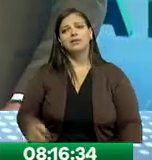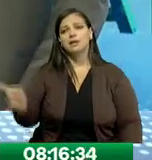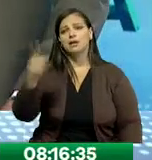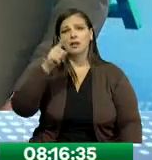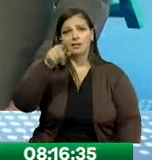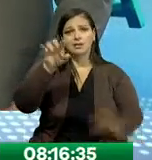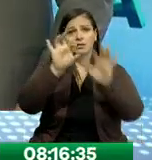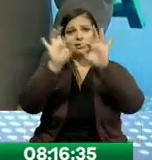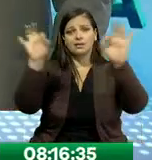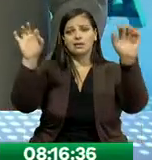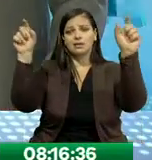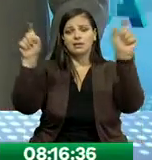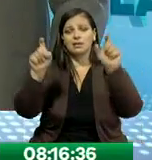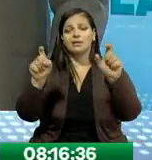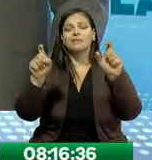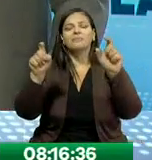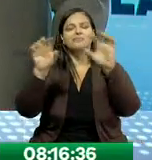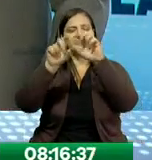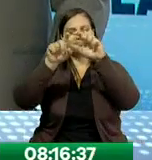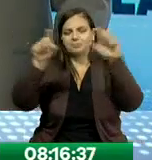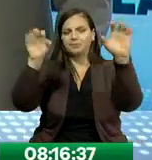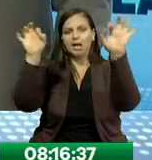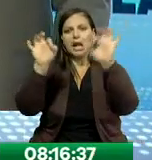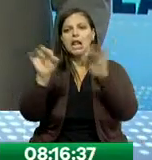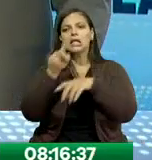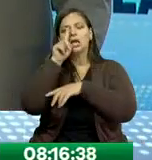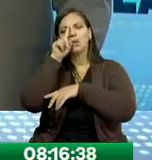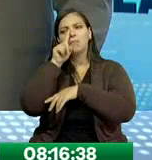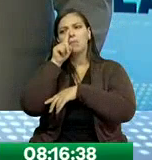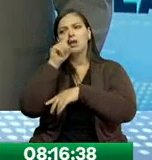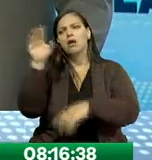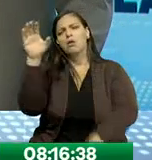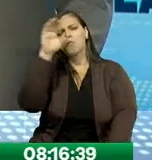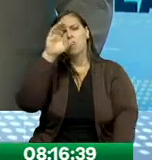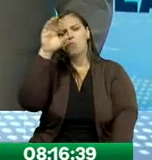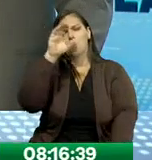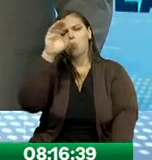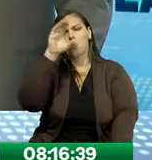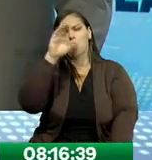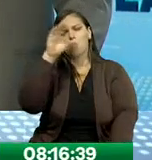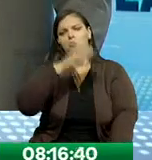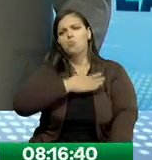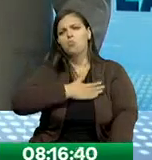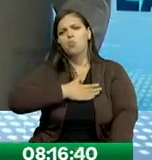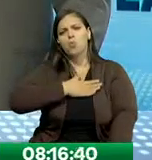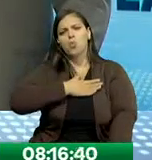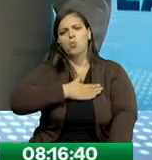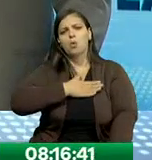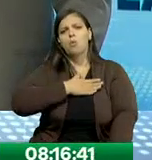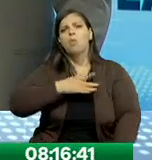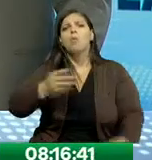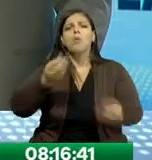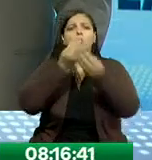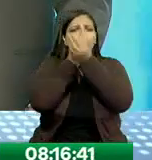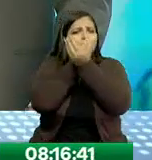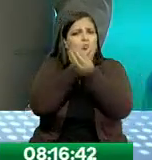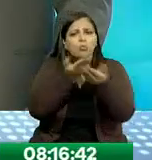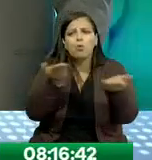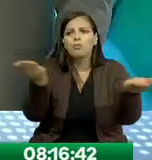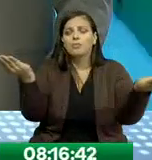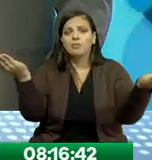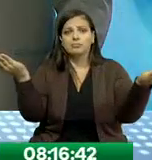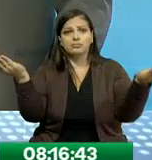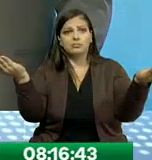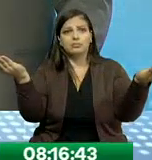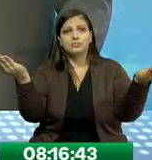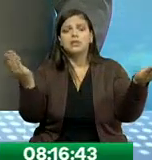Y él está ofreciendo un ceviche. Ya, está bien, entonces. Y aquí hago una claqueta. Se ha perdido informe de don Hipólito desde Vergeles aquí a